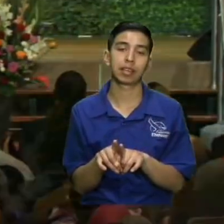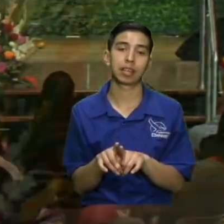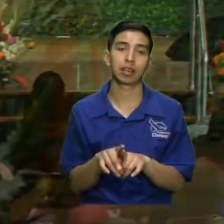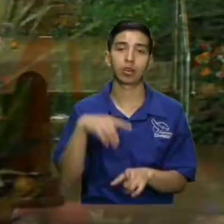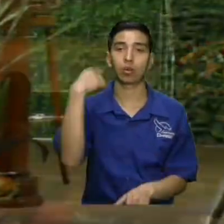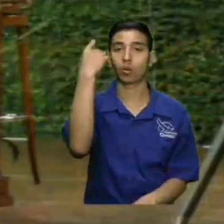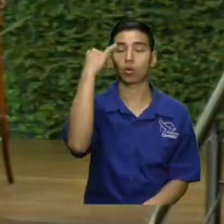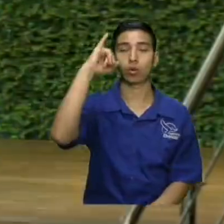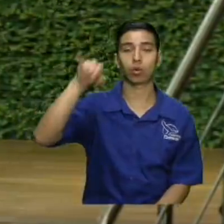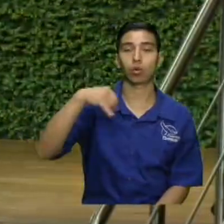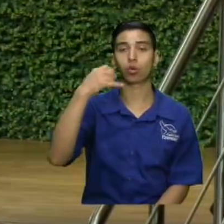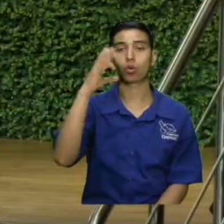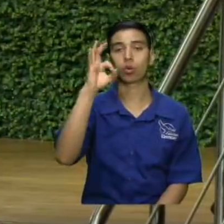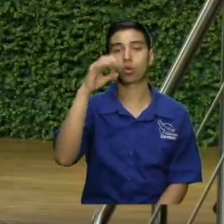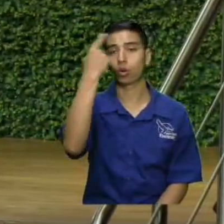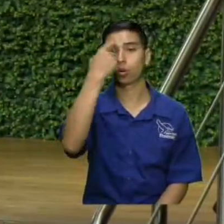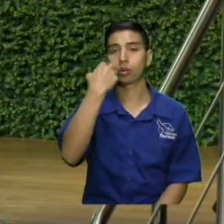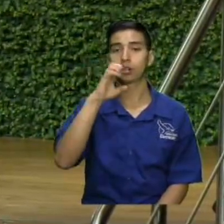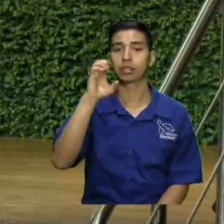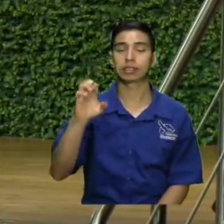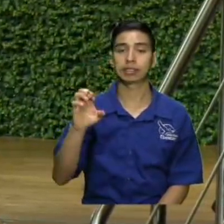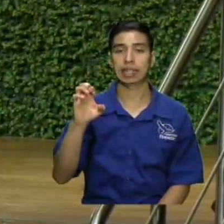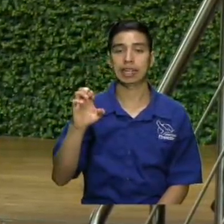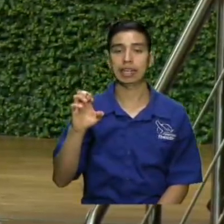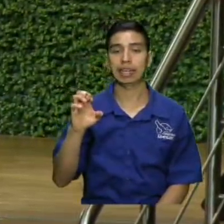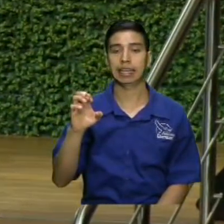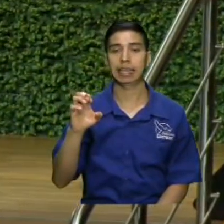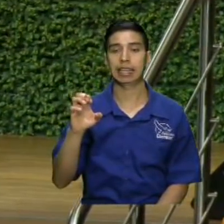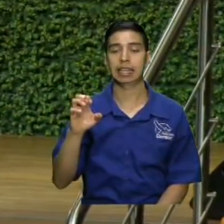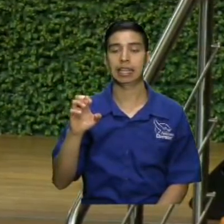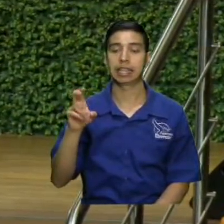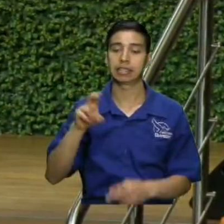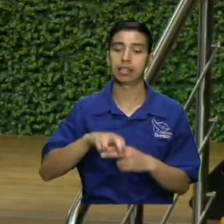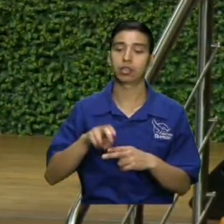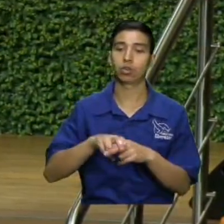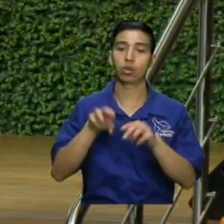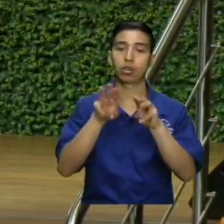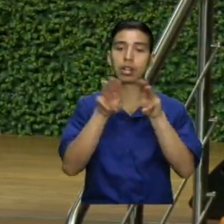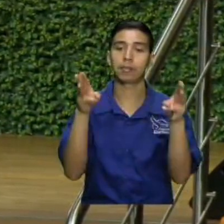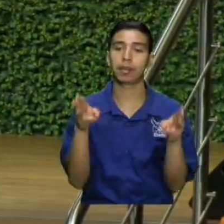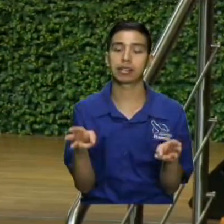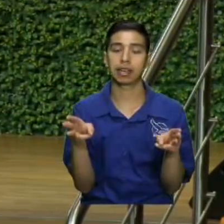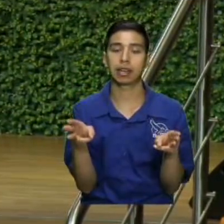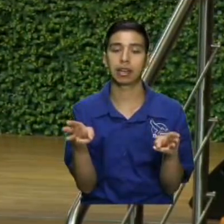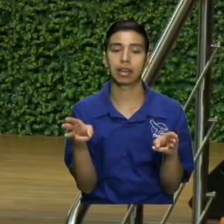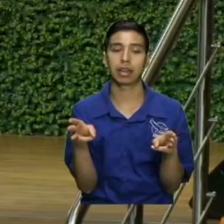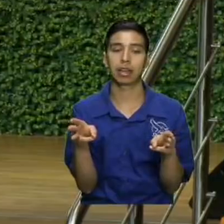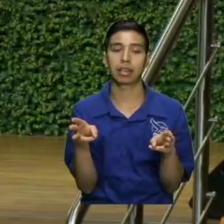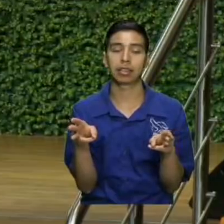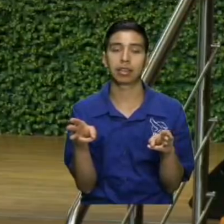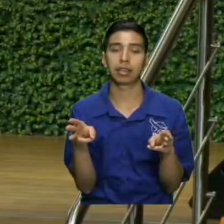la mesa y la porción de él era mayor que la de sus hermanos. Le dieron más.